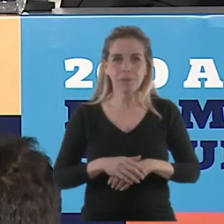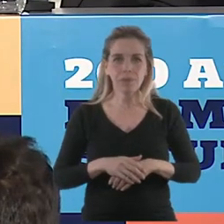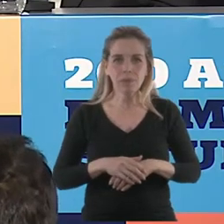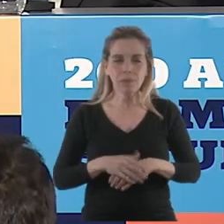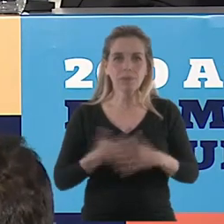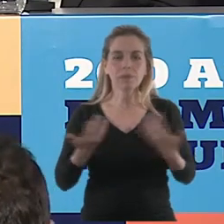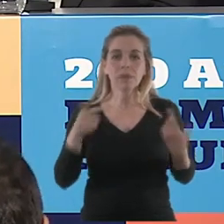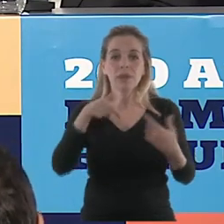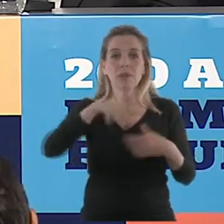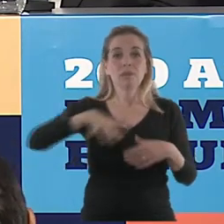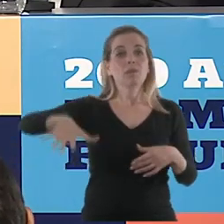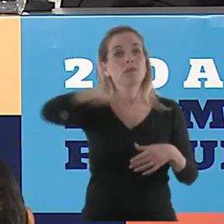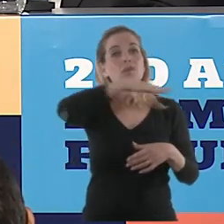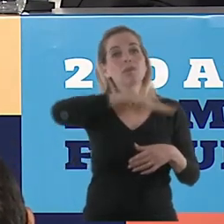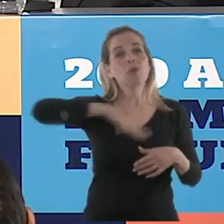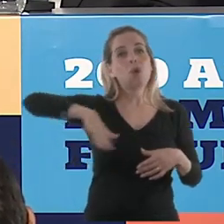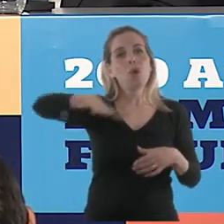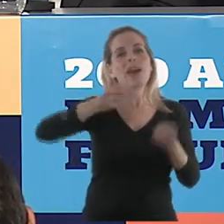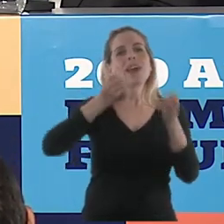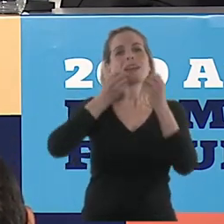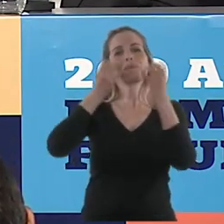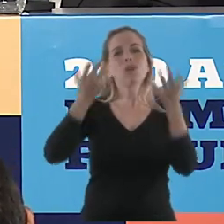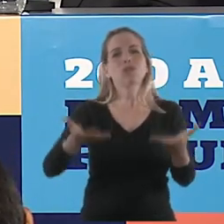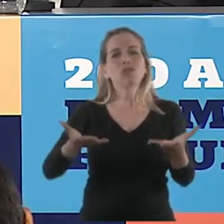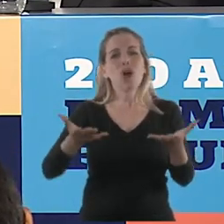que es un lugar magnífico,